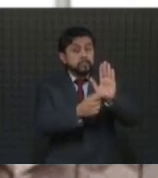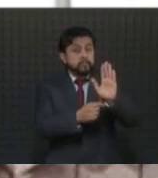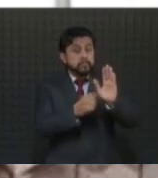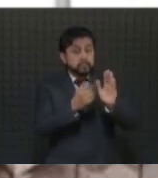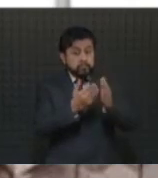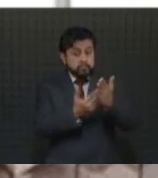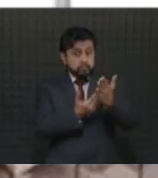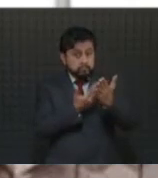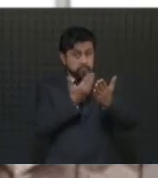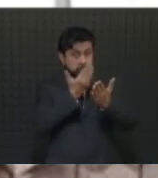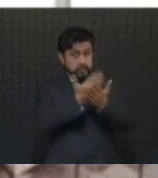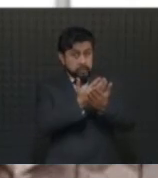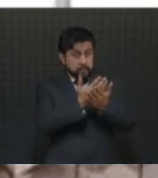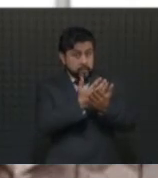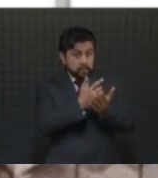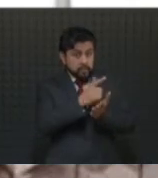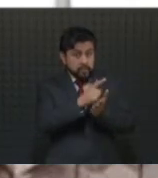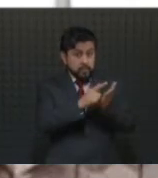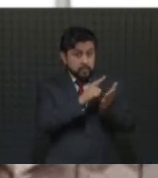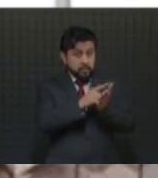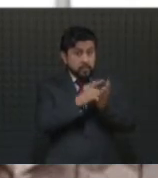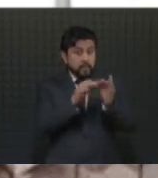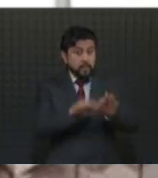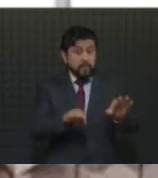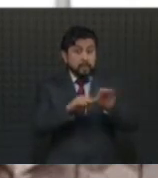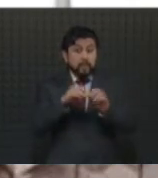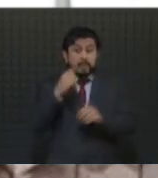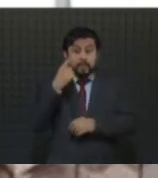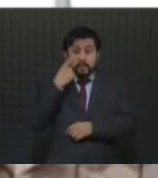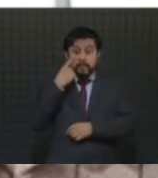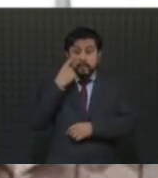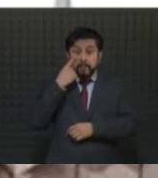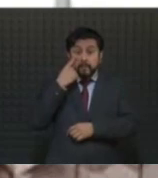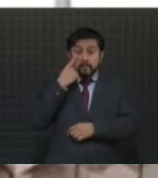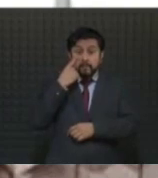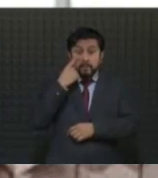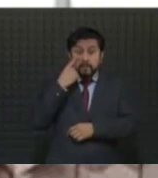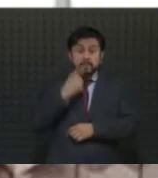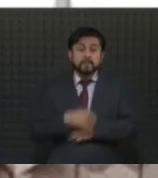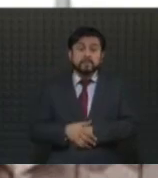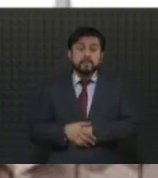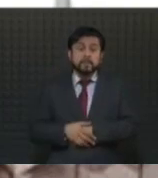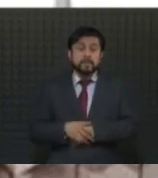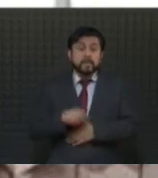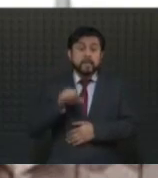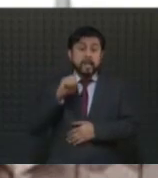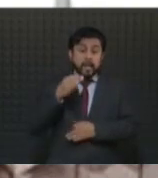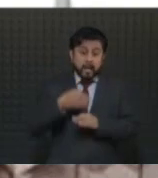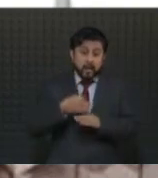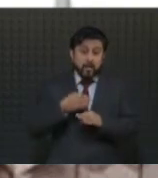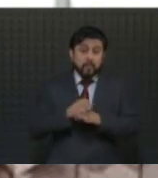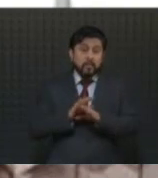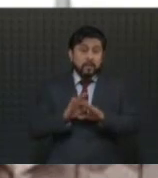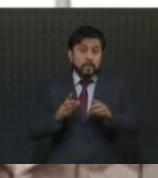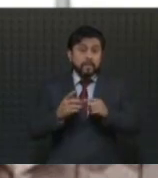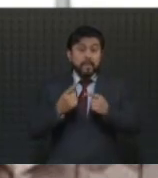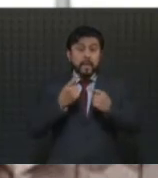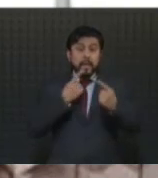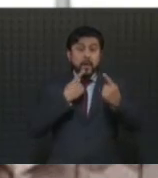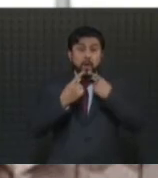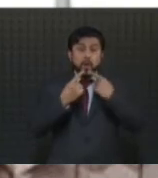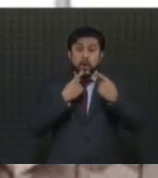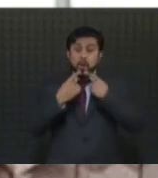es importante y va a ser nota, y va a entrar a un debate nacional, y qué bueno.